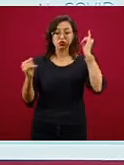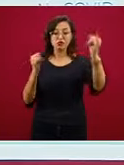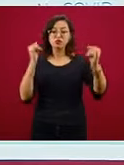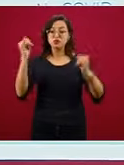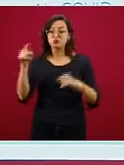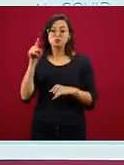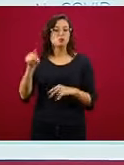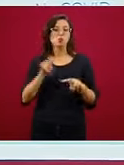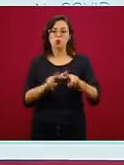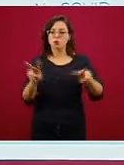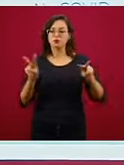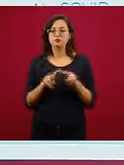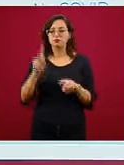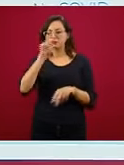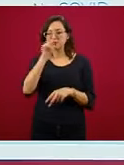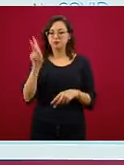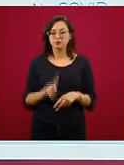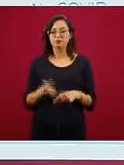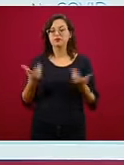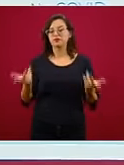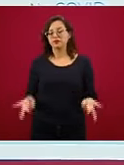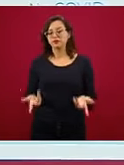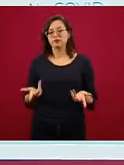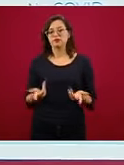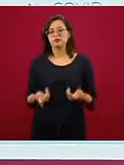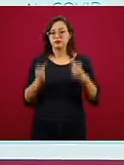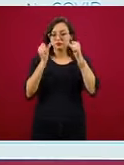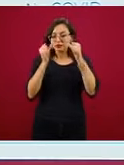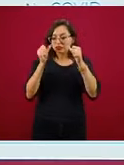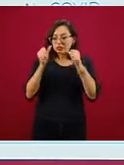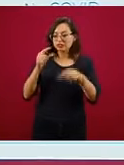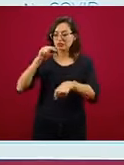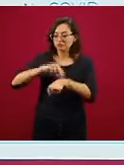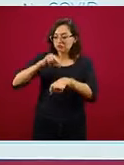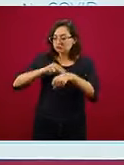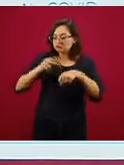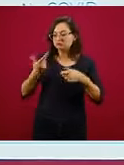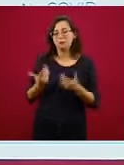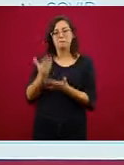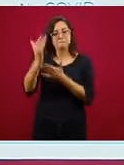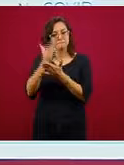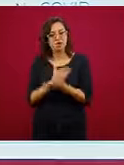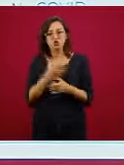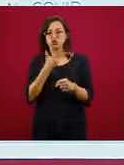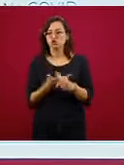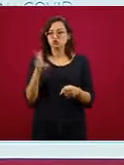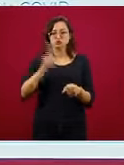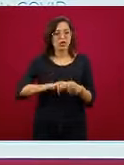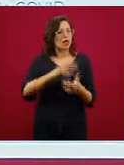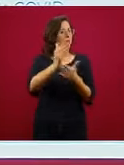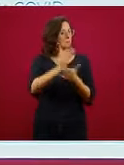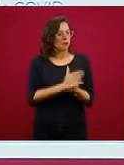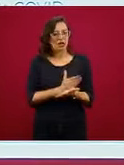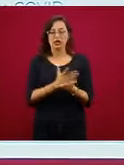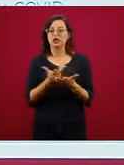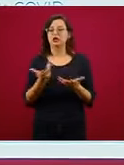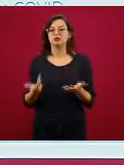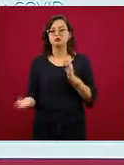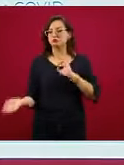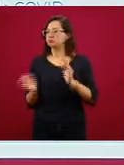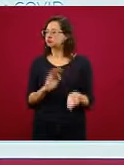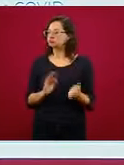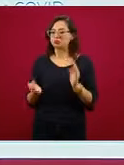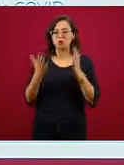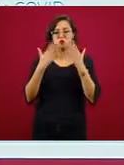mucho más vulnerables, tienen menos recursos para la atención, tienen menos centros hospitalarios